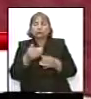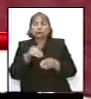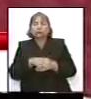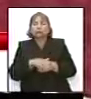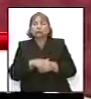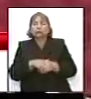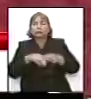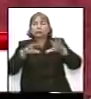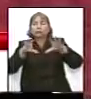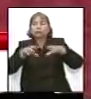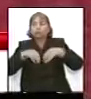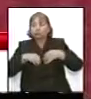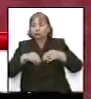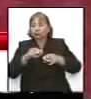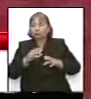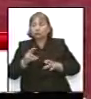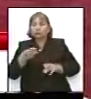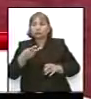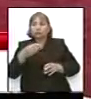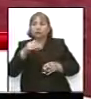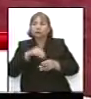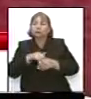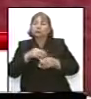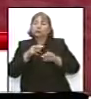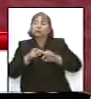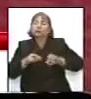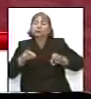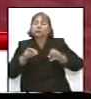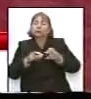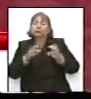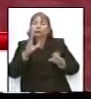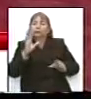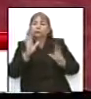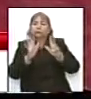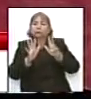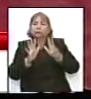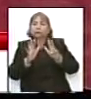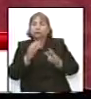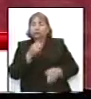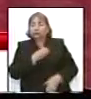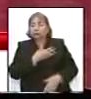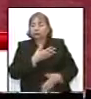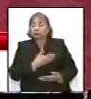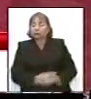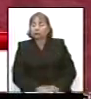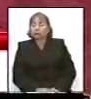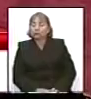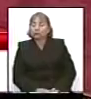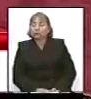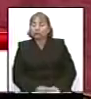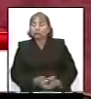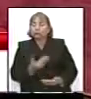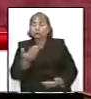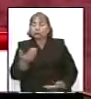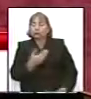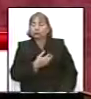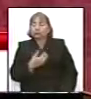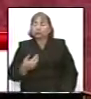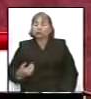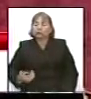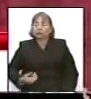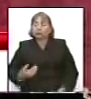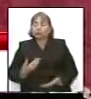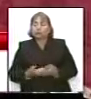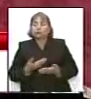y exonerado de segunda votación en el pleno del 8 de mayo del 2009. El presidente de la comisión ha